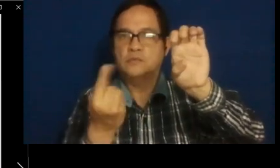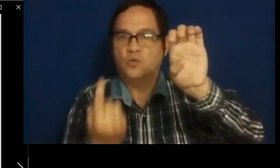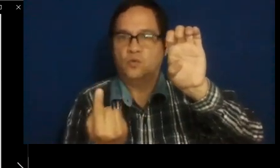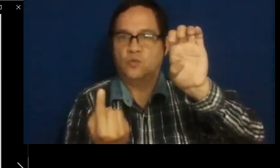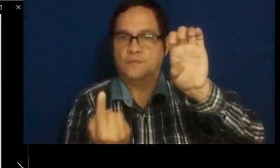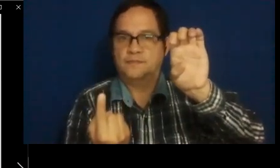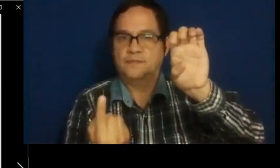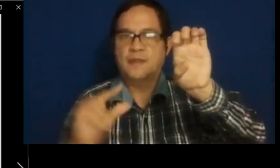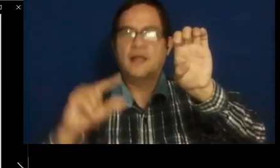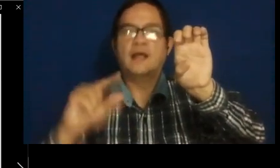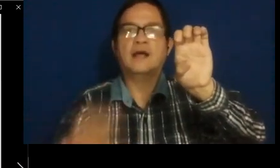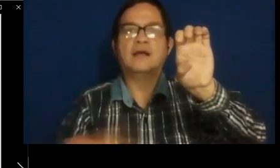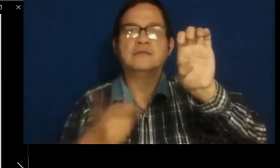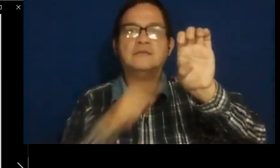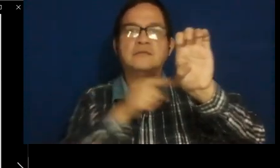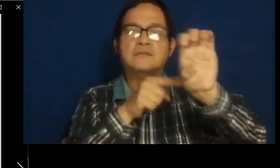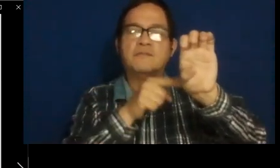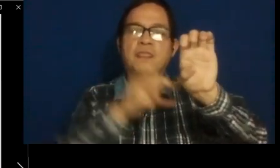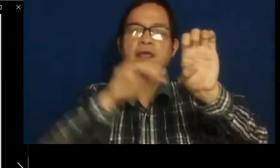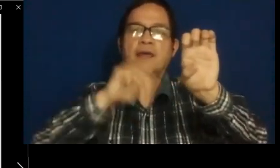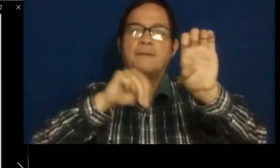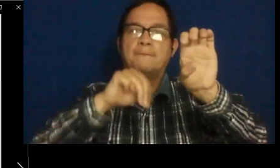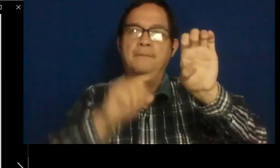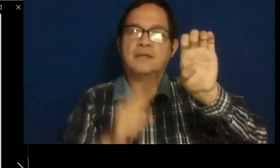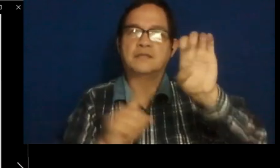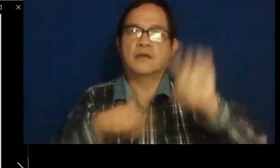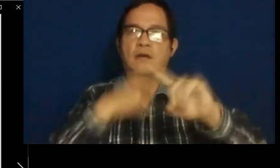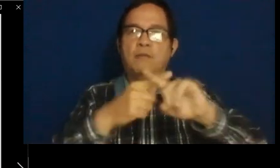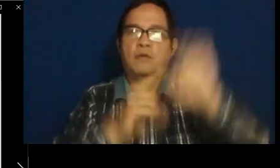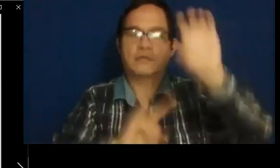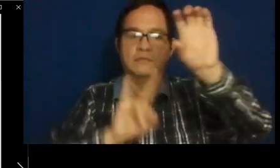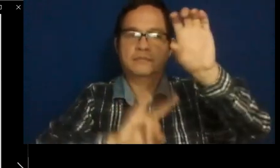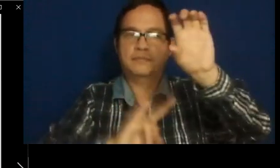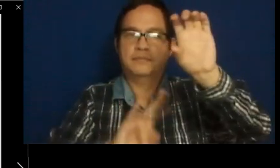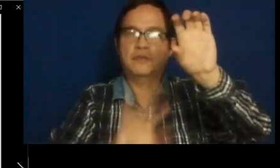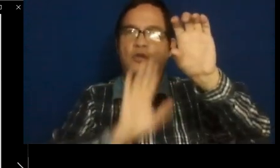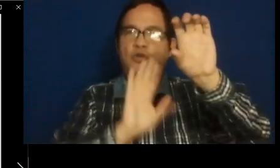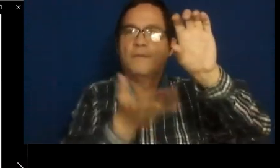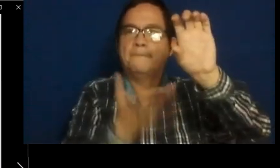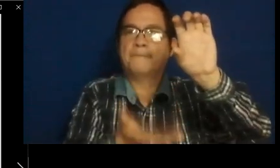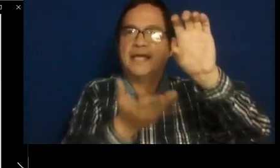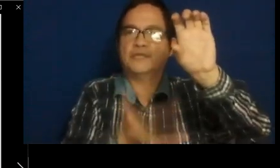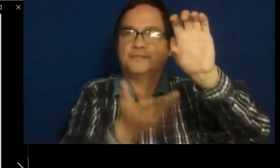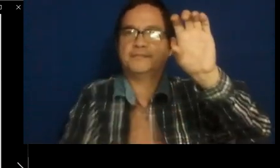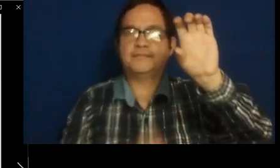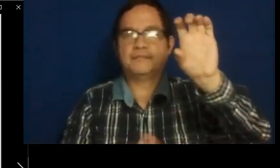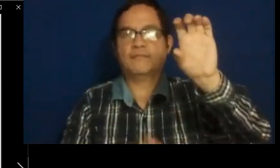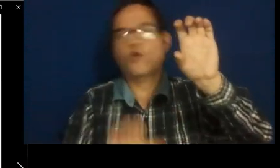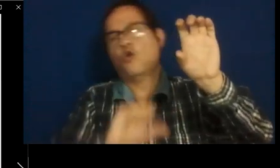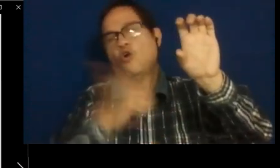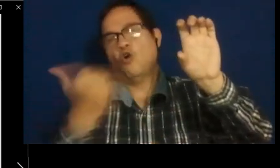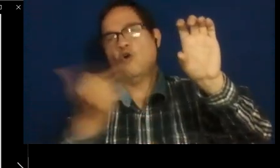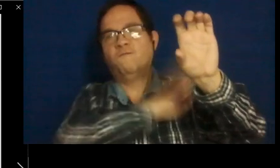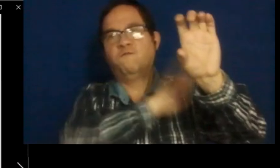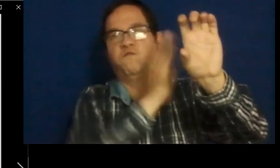cómo se calcula? Pues entonces se toma el valor de la masa y se multiplica por la gravedad. Y este sería el peso. Y hay otra fuerza